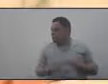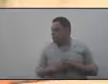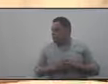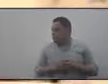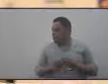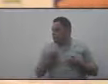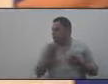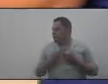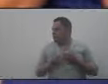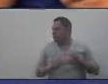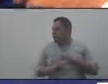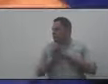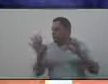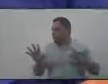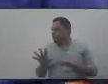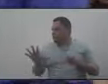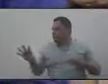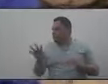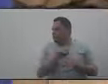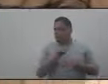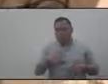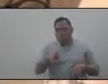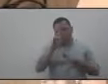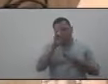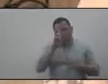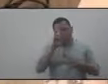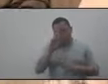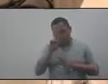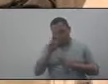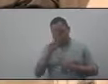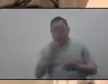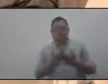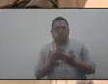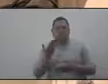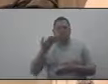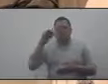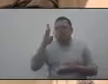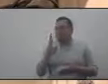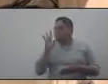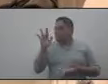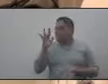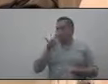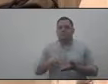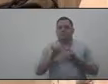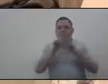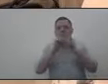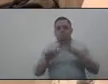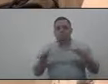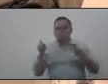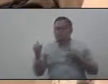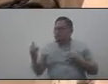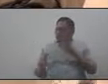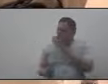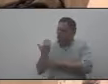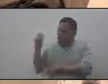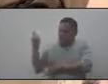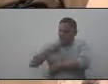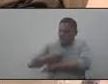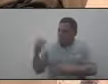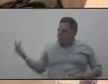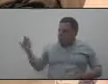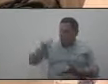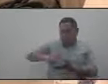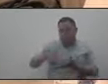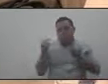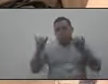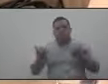buenos días. Un saludo cordial y respetuoso. Dar gracias a Dios por la bendición de este nuevo día. Igualmente saludar